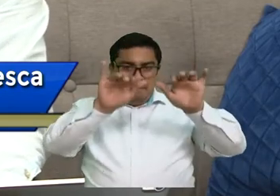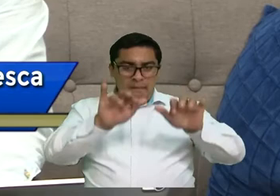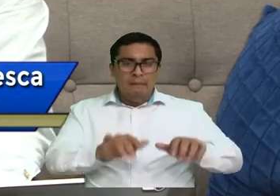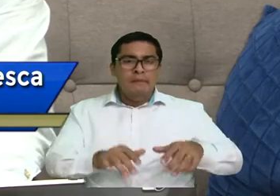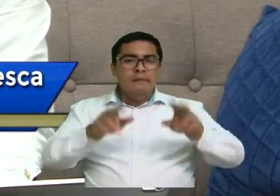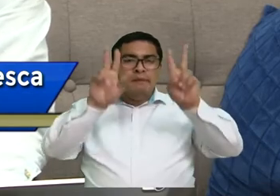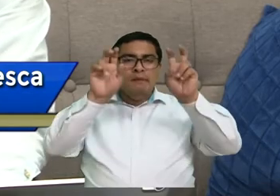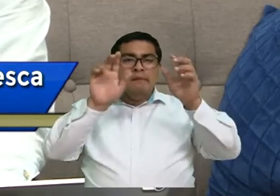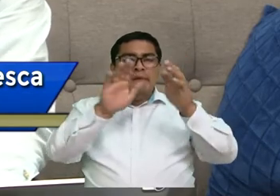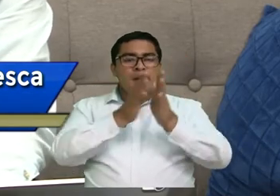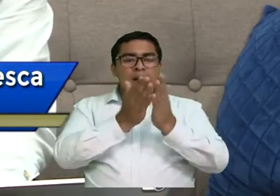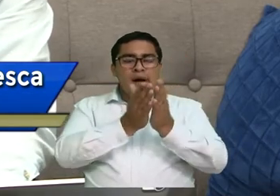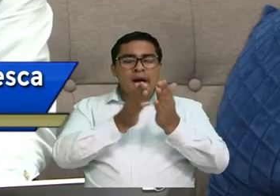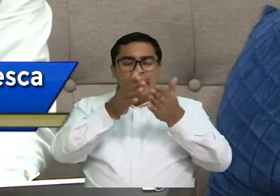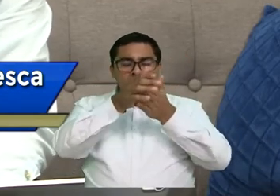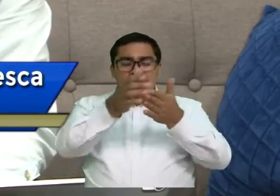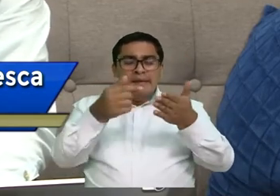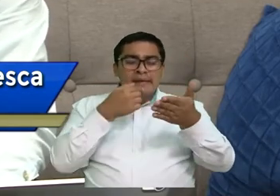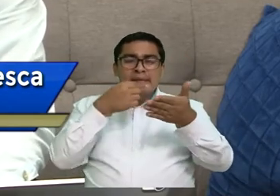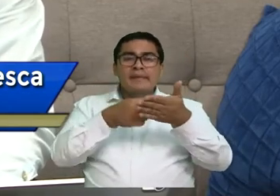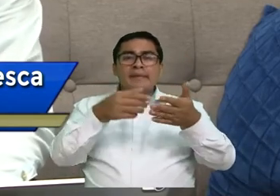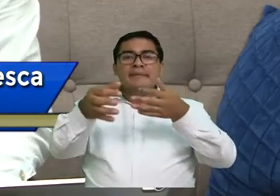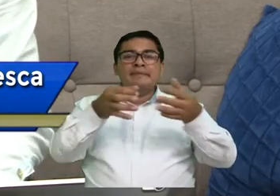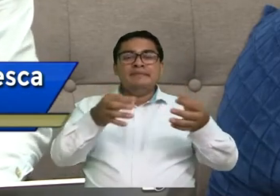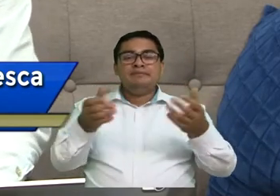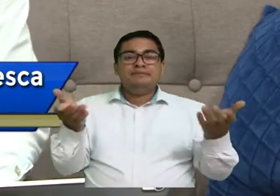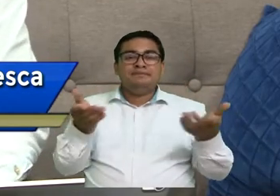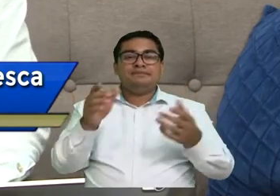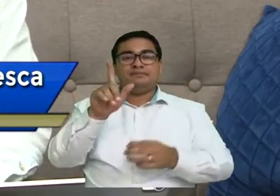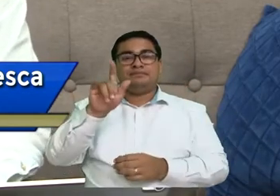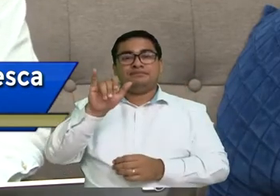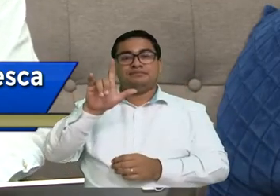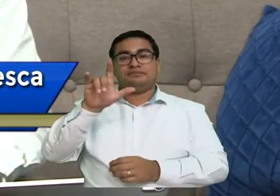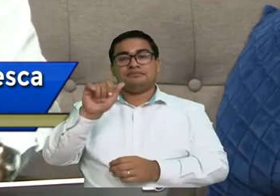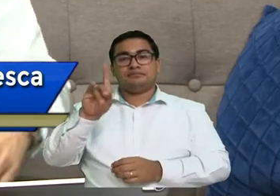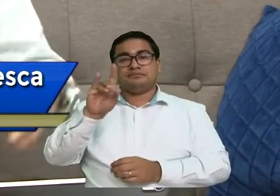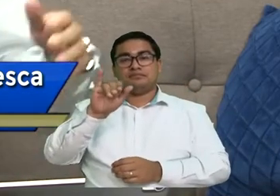ahí son guías de cómo cultivar tilapia,